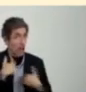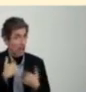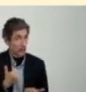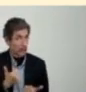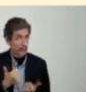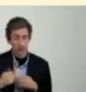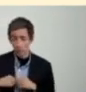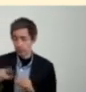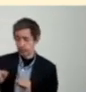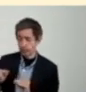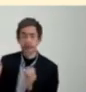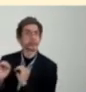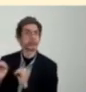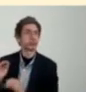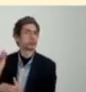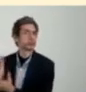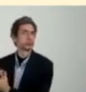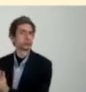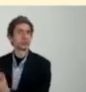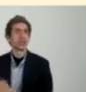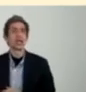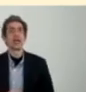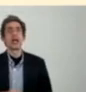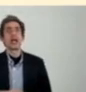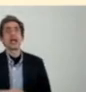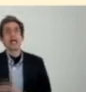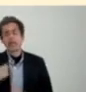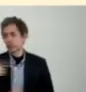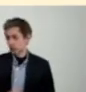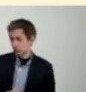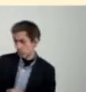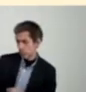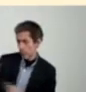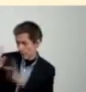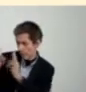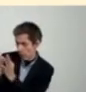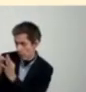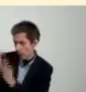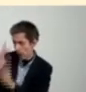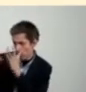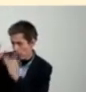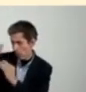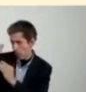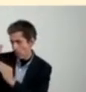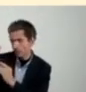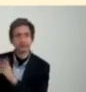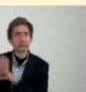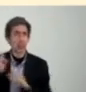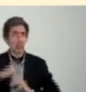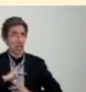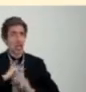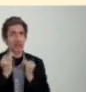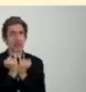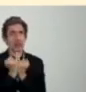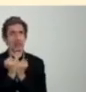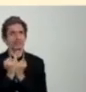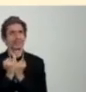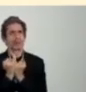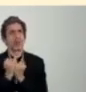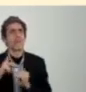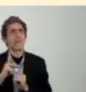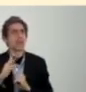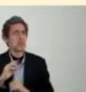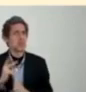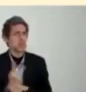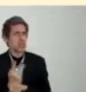necesariamente su academia es mi academia. No, García Márquez, una vez conversando más corto con él,